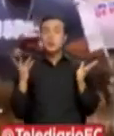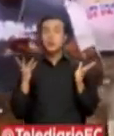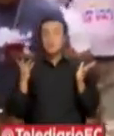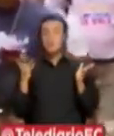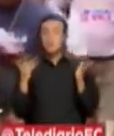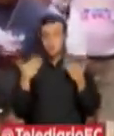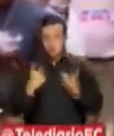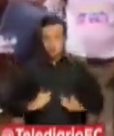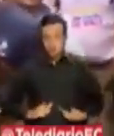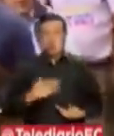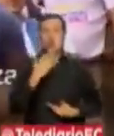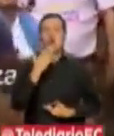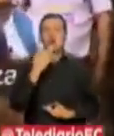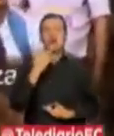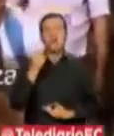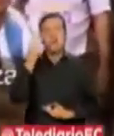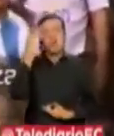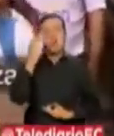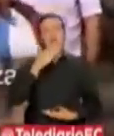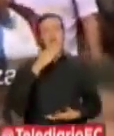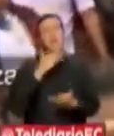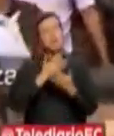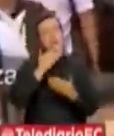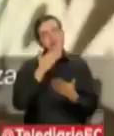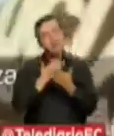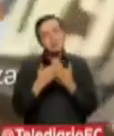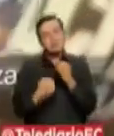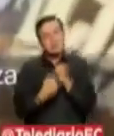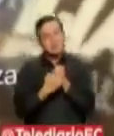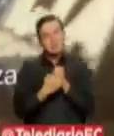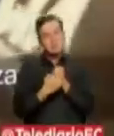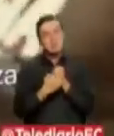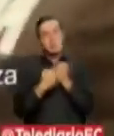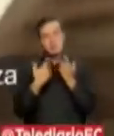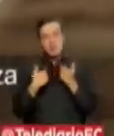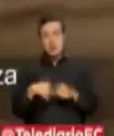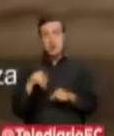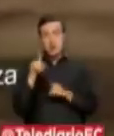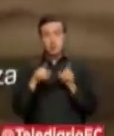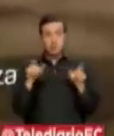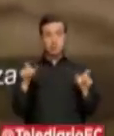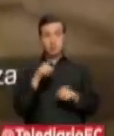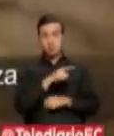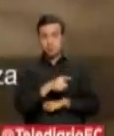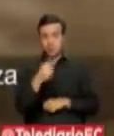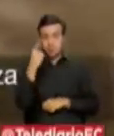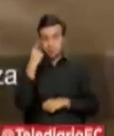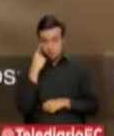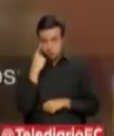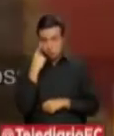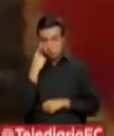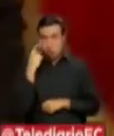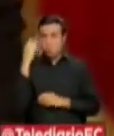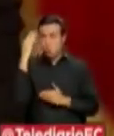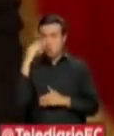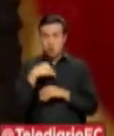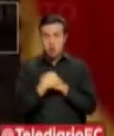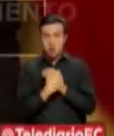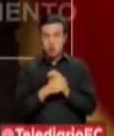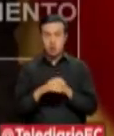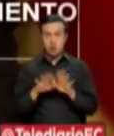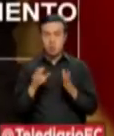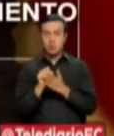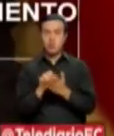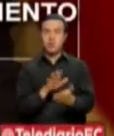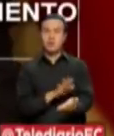vestidos de color blanco gracias por movilizarse y por no politizar esta vocación de unidad programa